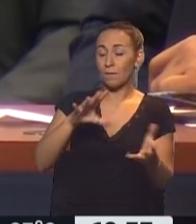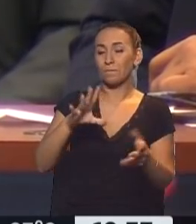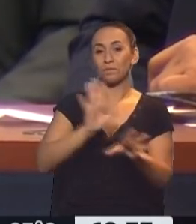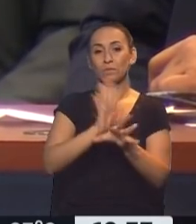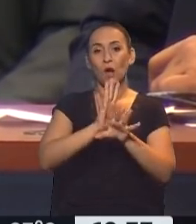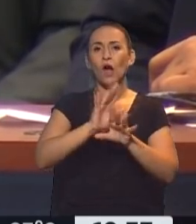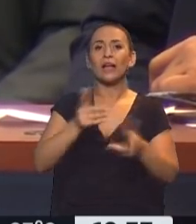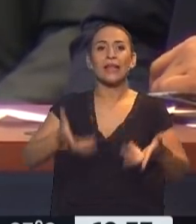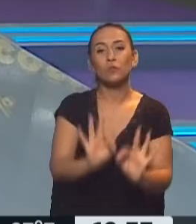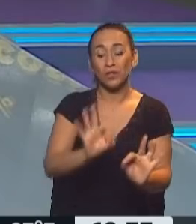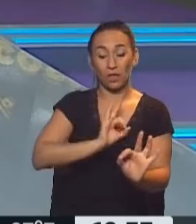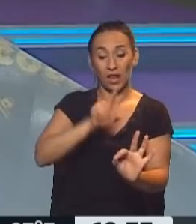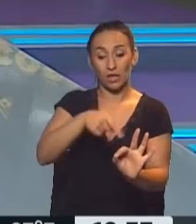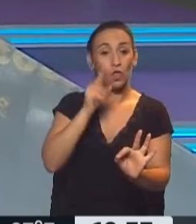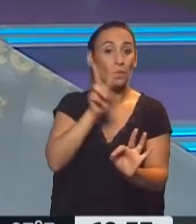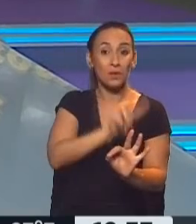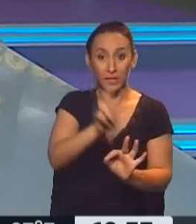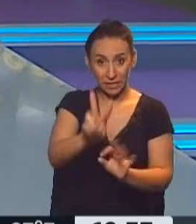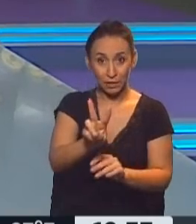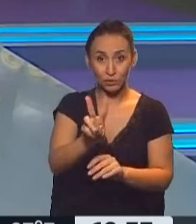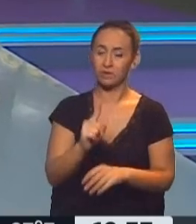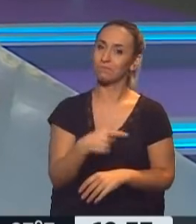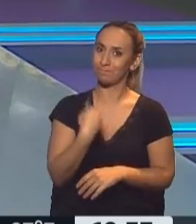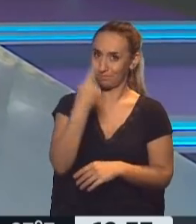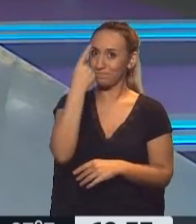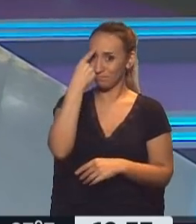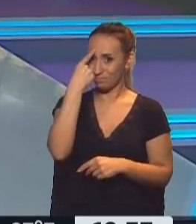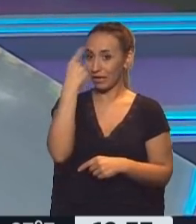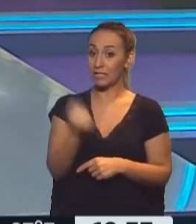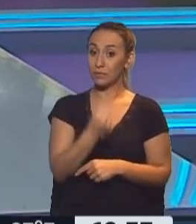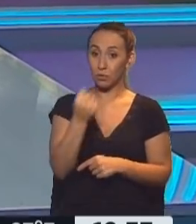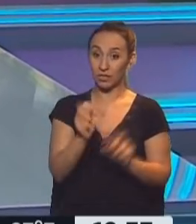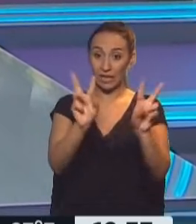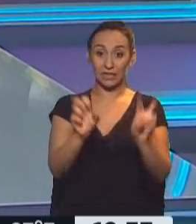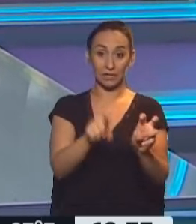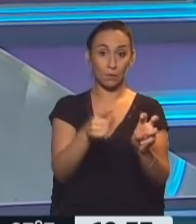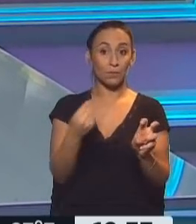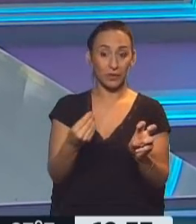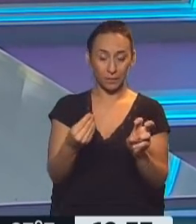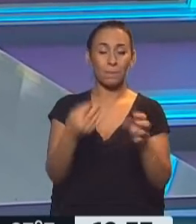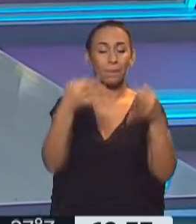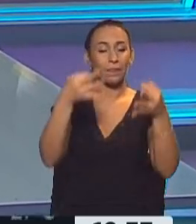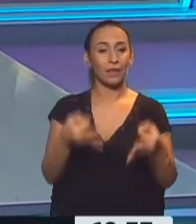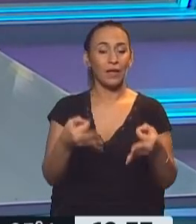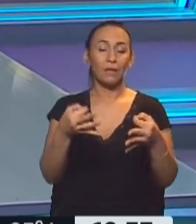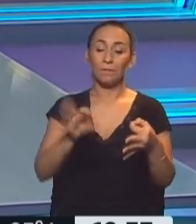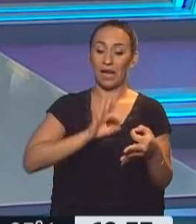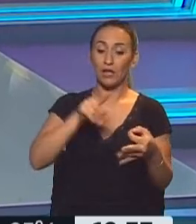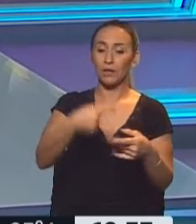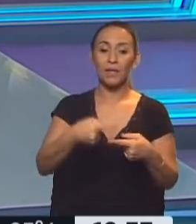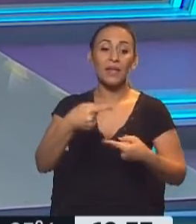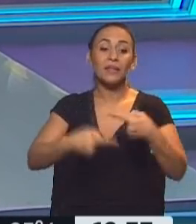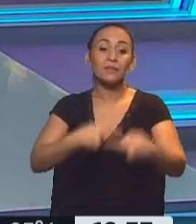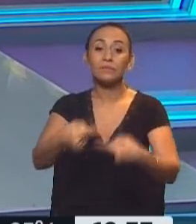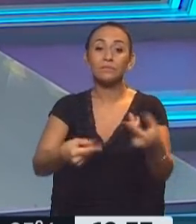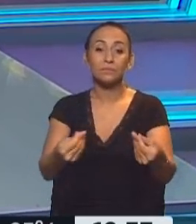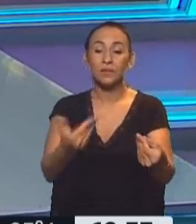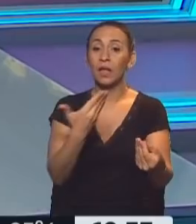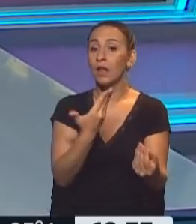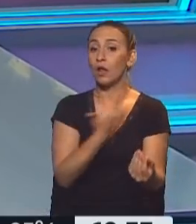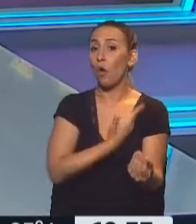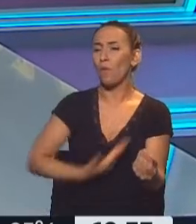de crecimiento y por lo tanto el Estado busca contribuir vía una expansión de la demanda agregada a